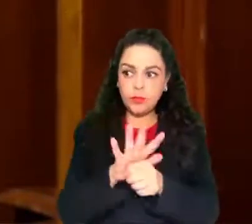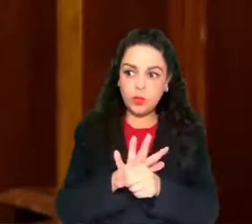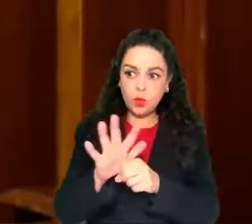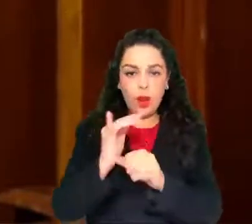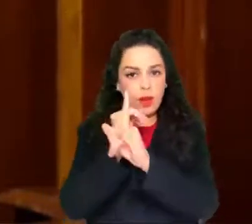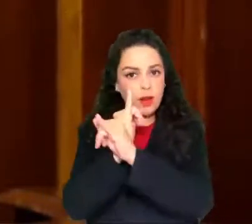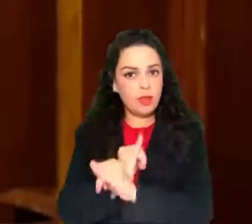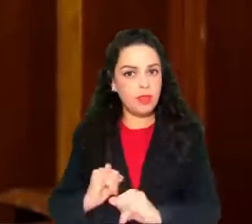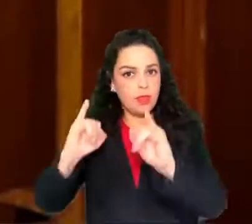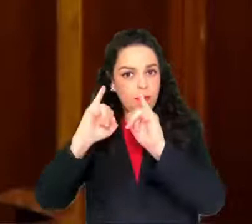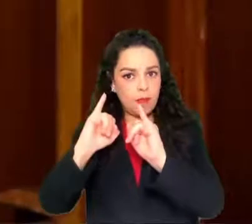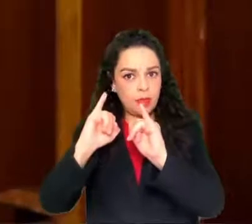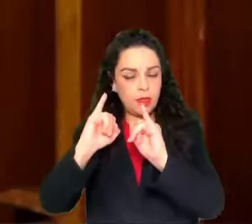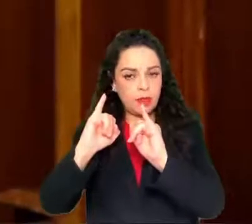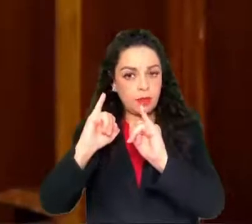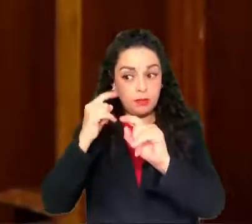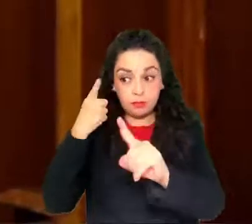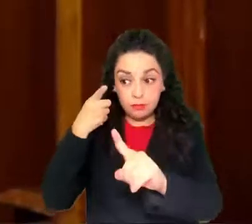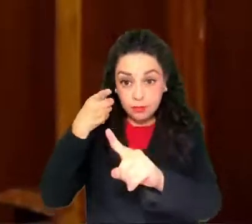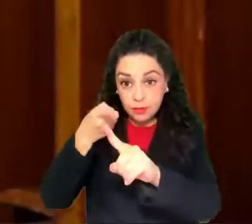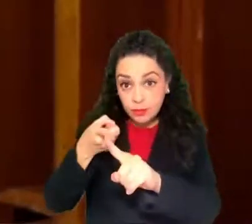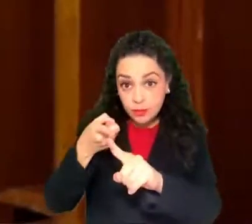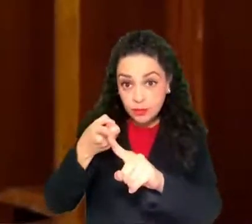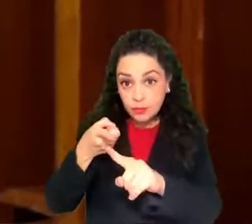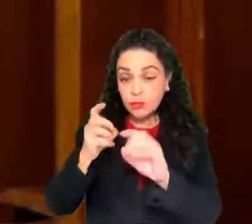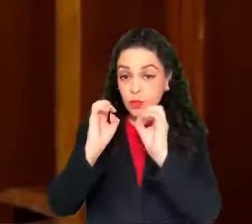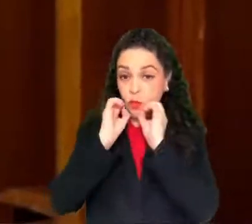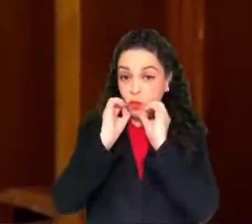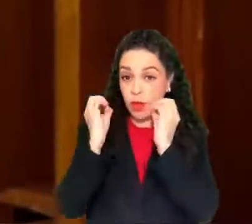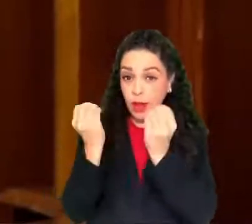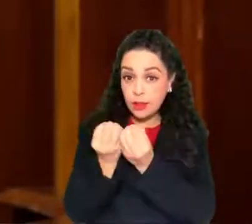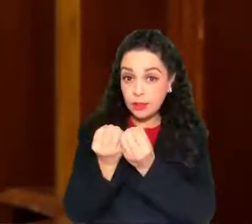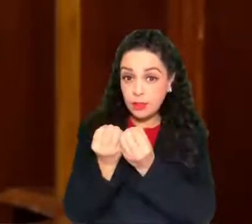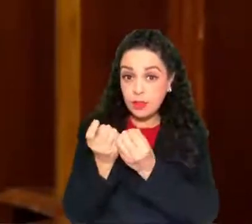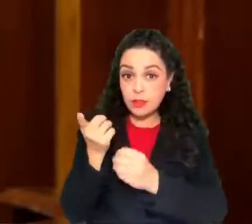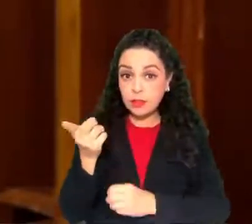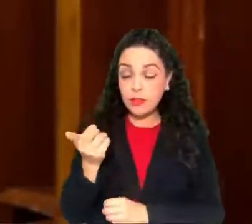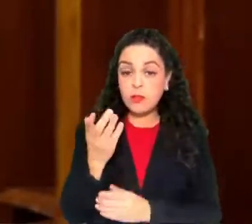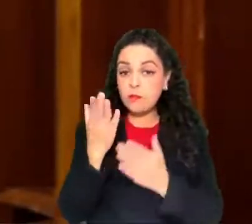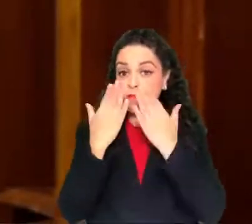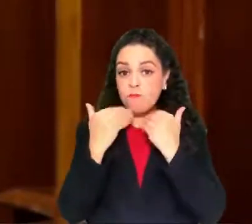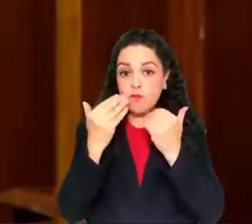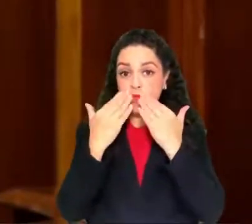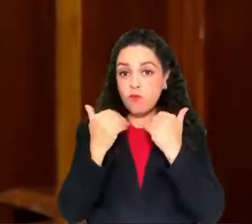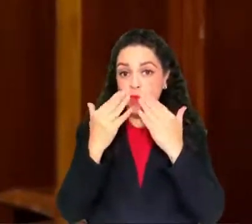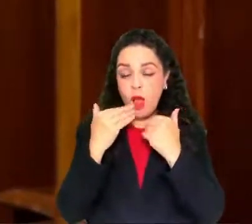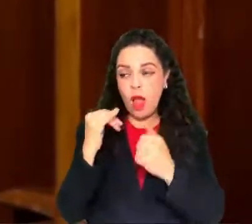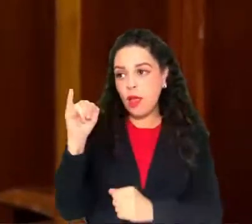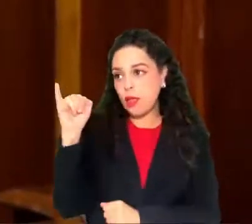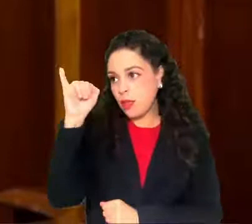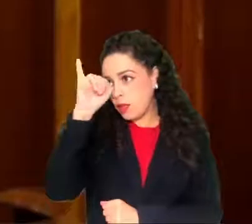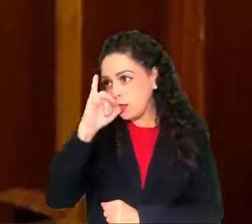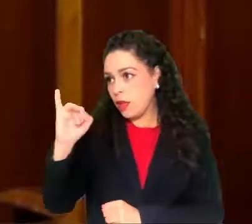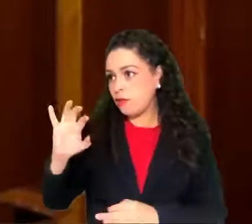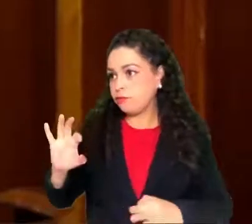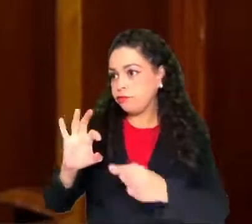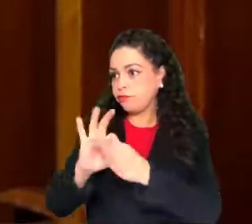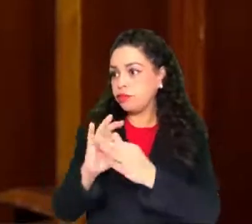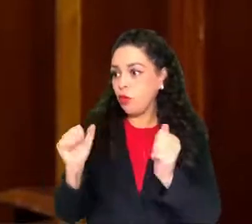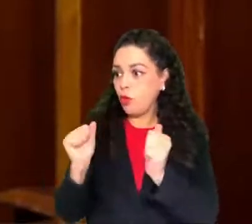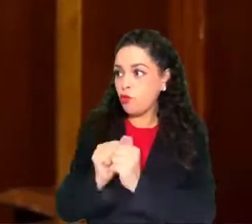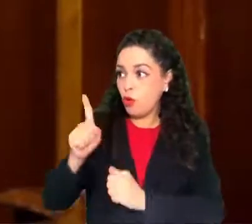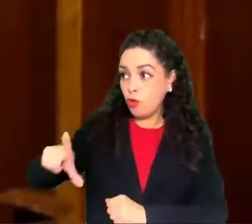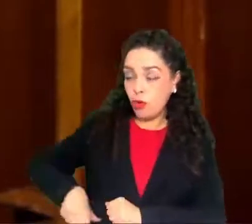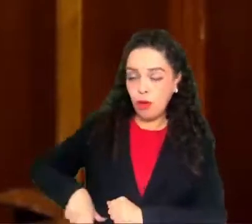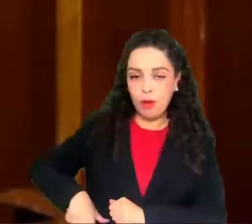son aquellos organismos de estado que no se encuentran subordinados a ningún poder público porque naturalmente gozan de autonomía